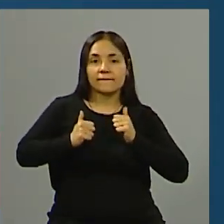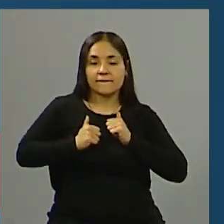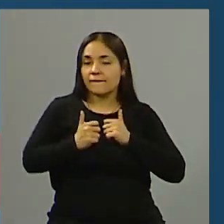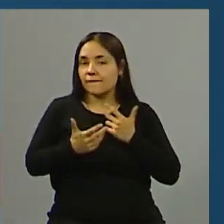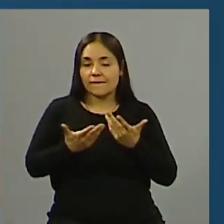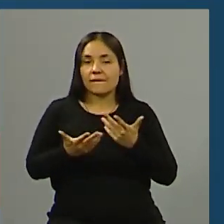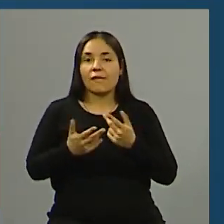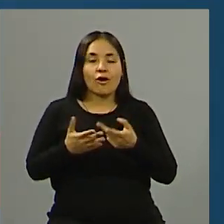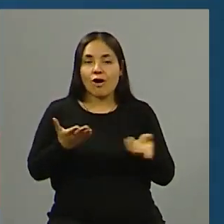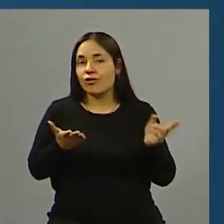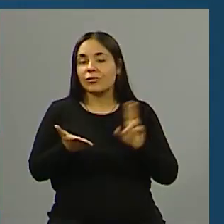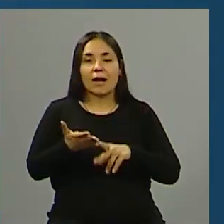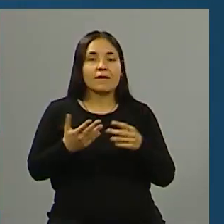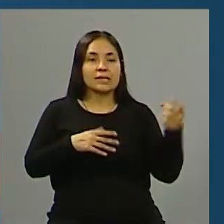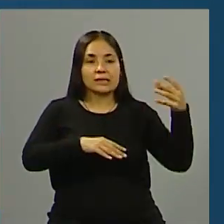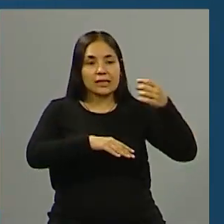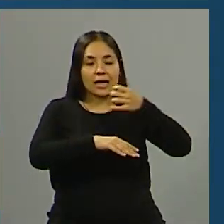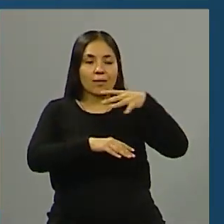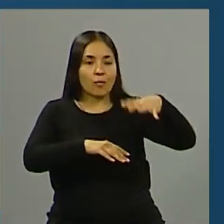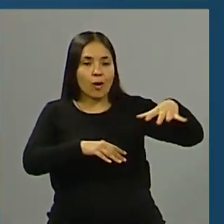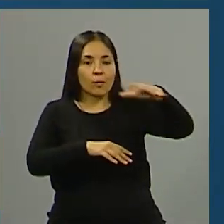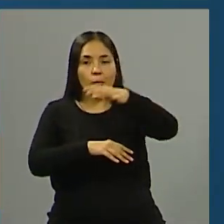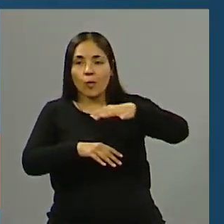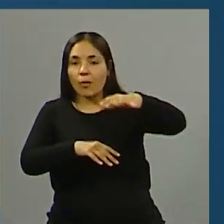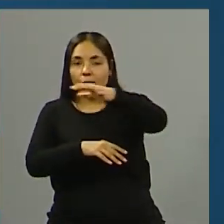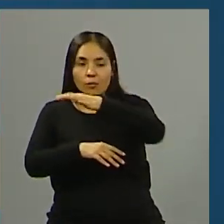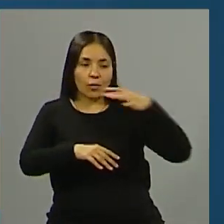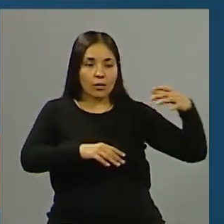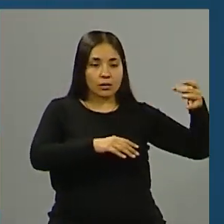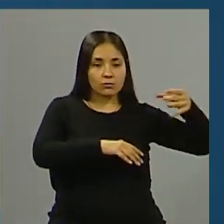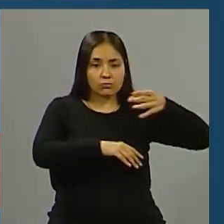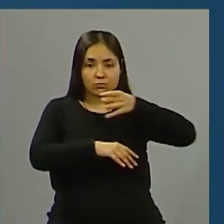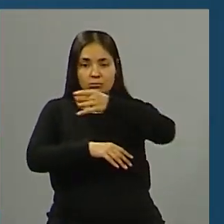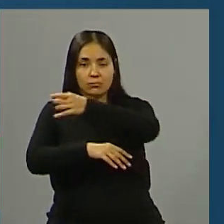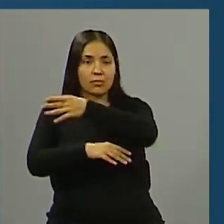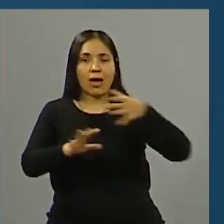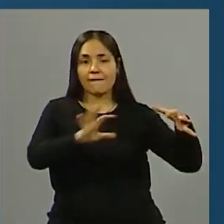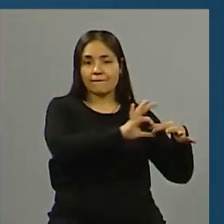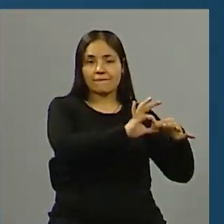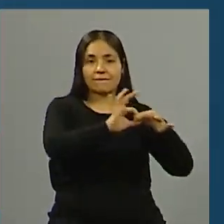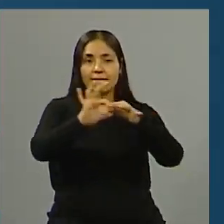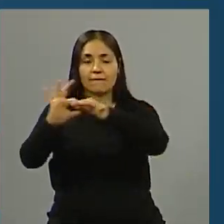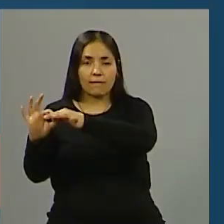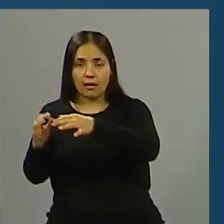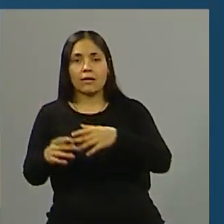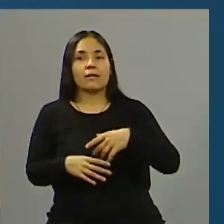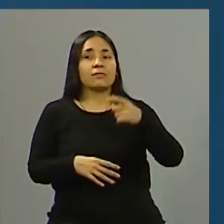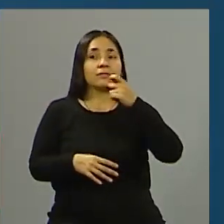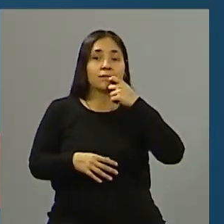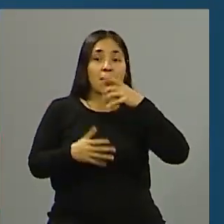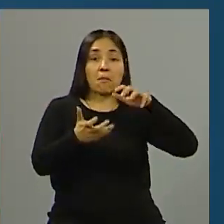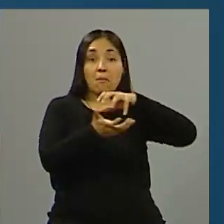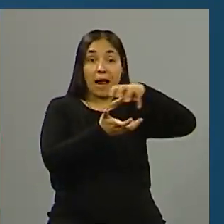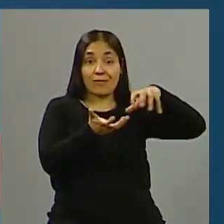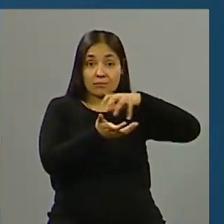a tener trenes que vuelvan a unir pueblos? Digo porque cuando llegaba el tren a Palmira fue ovacionado por la